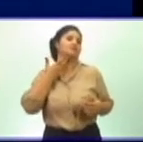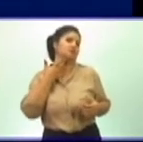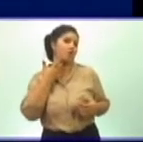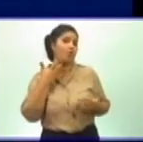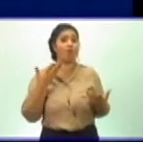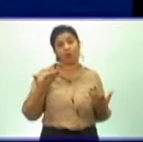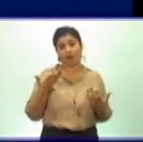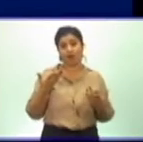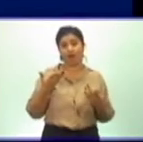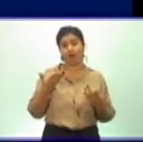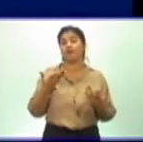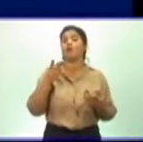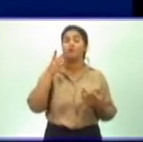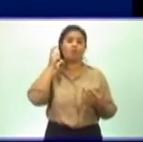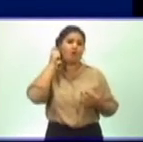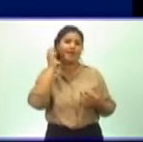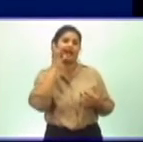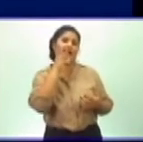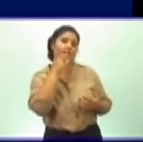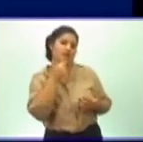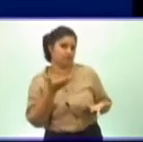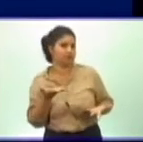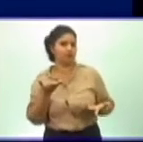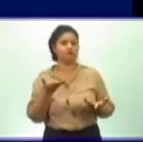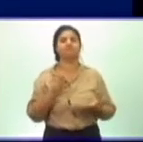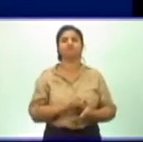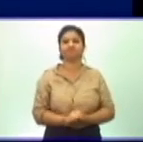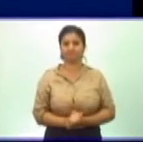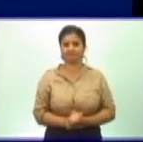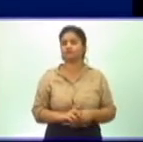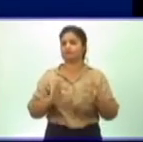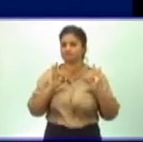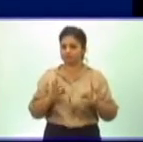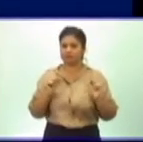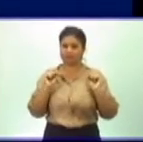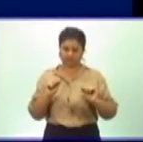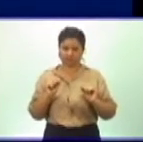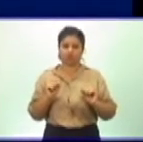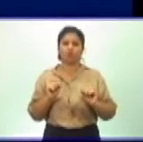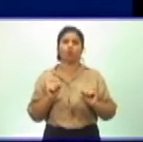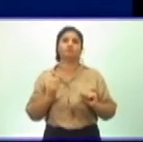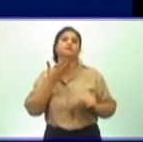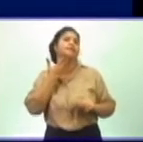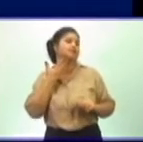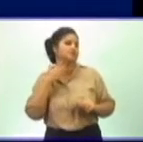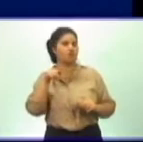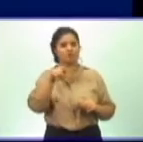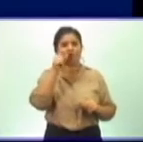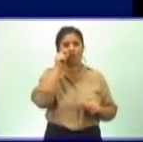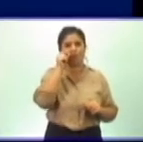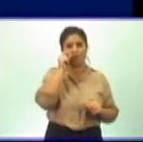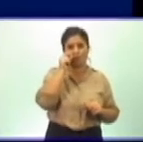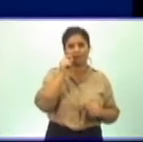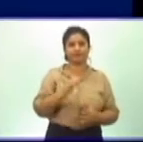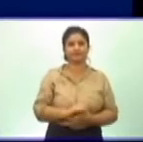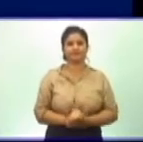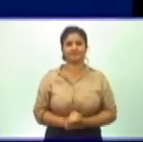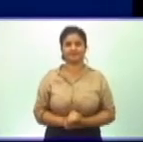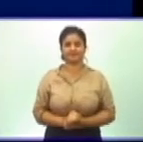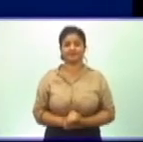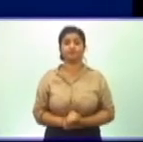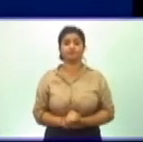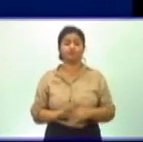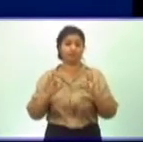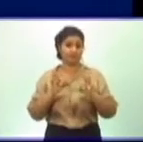protagonista trasciende a su modo de creer a pies juntillas en la potencia absoluta de picardía. Es un